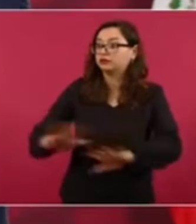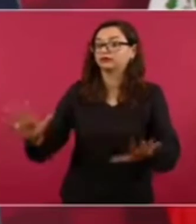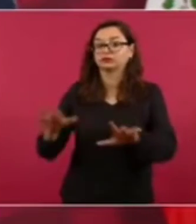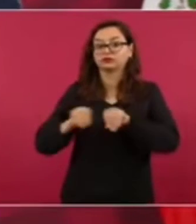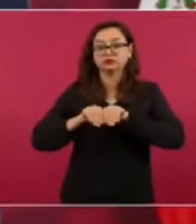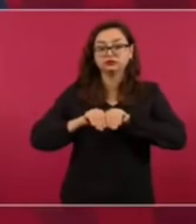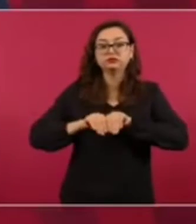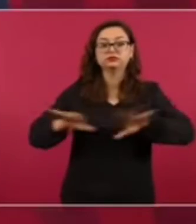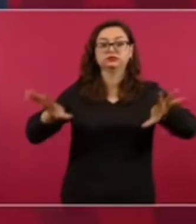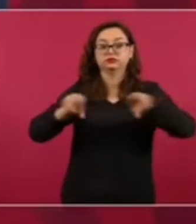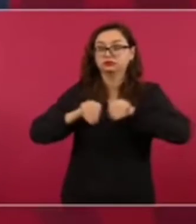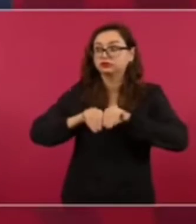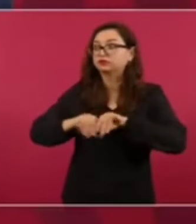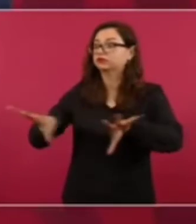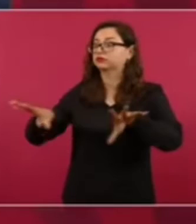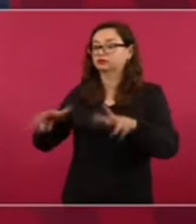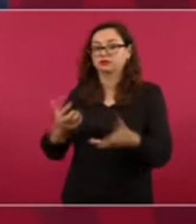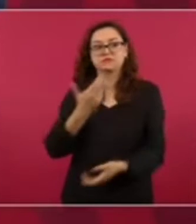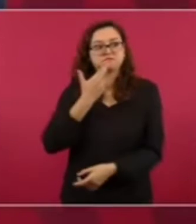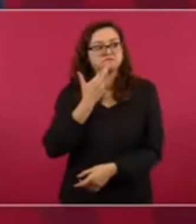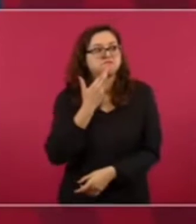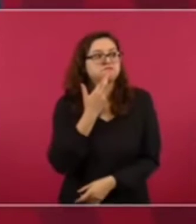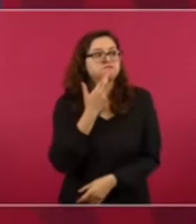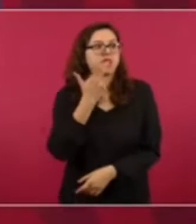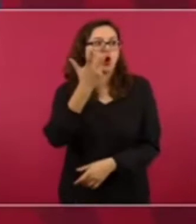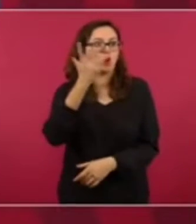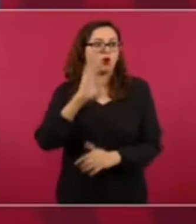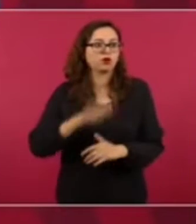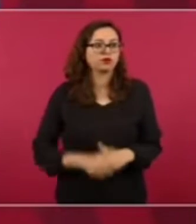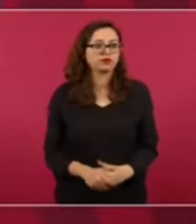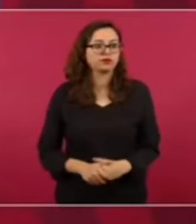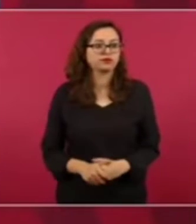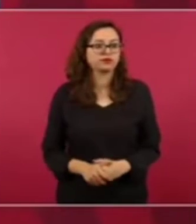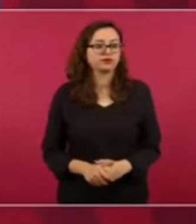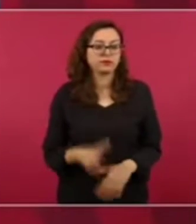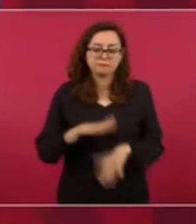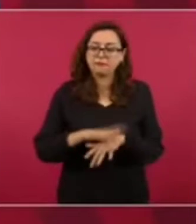sobre todo de ese tipo, mejor.